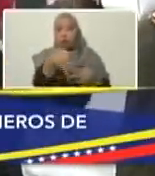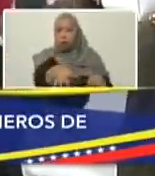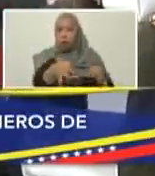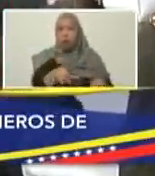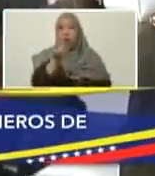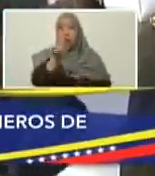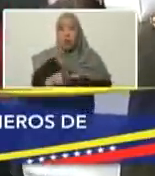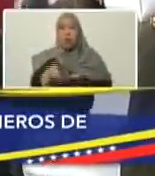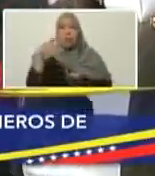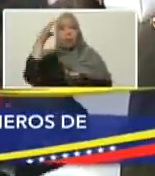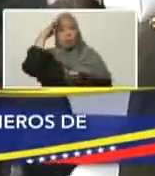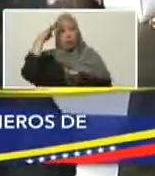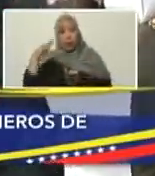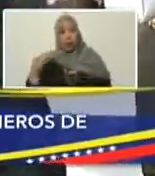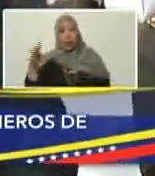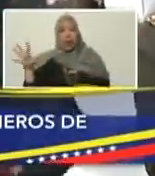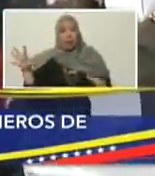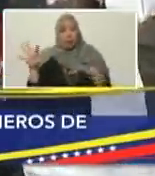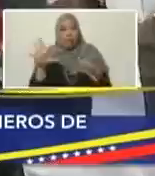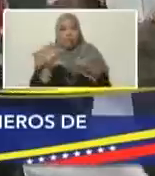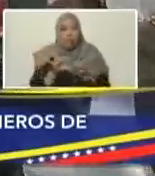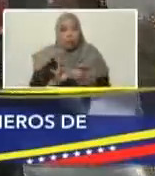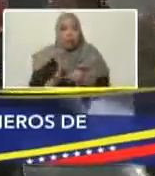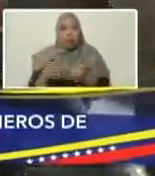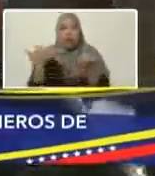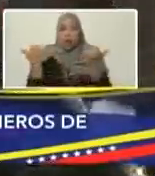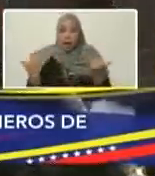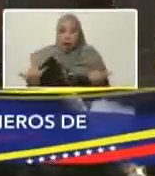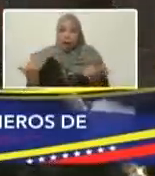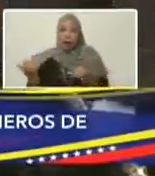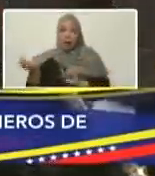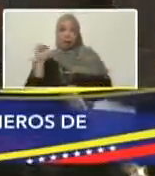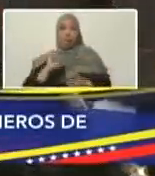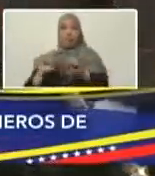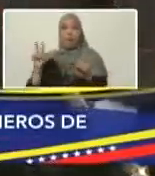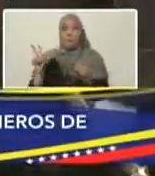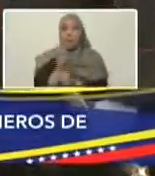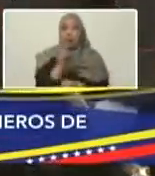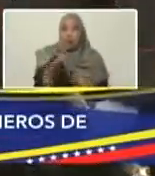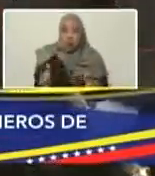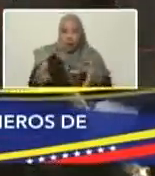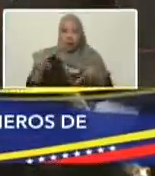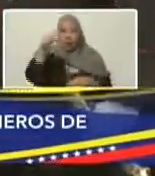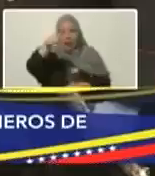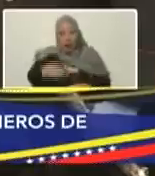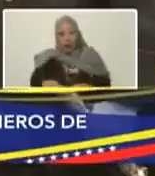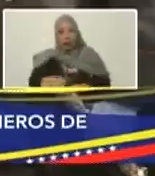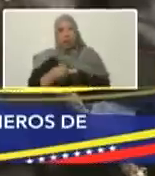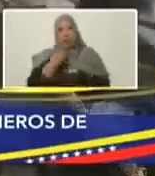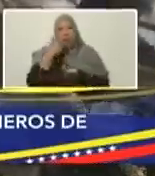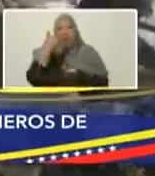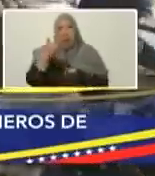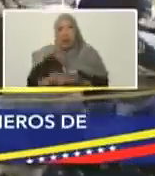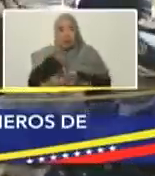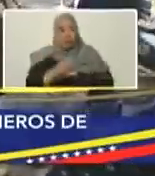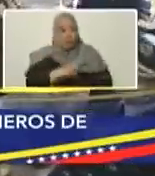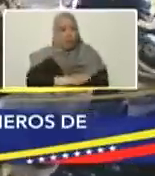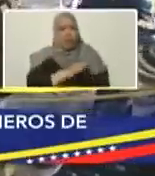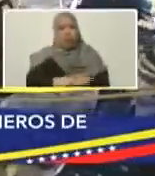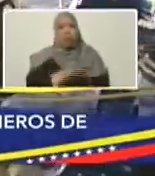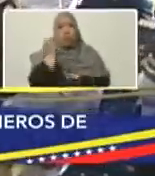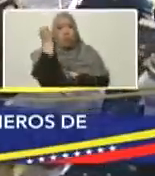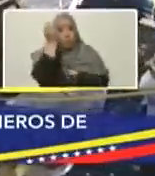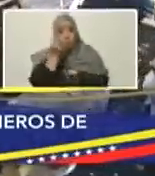aquí estamos hoy de pie y victoriosos, gracias a la moral, a la